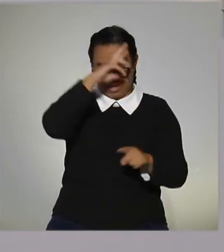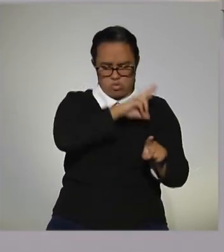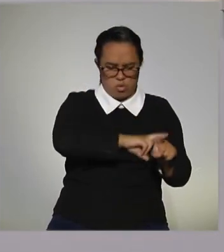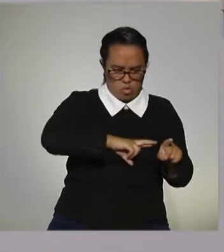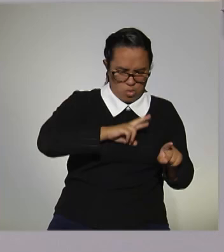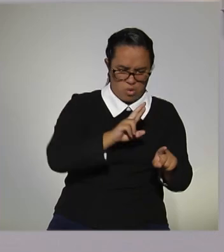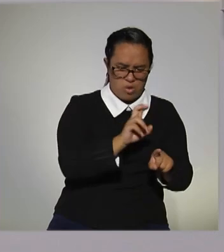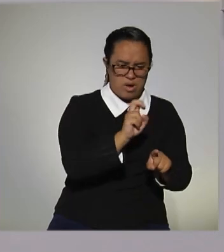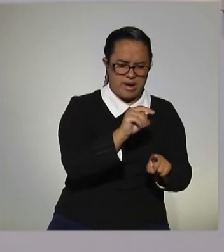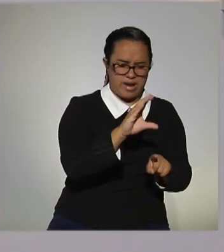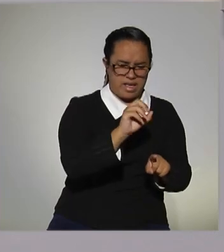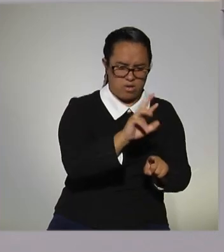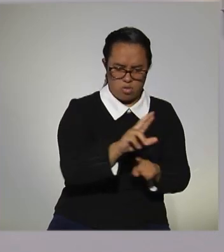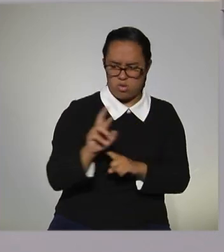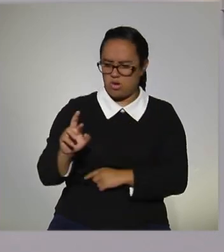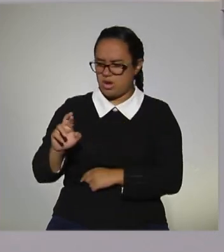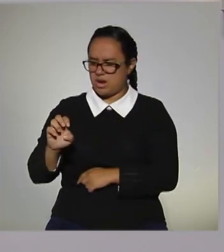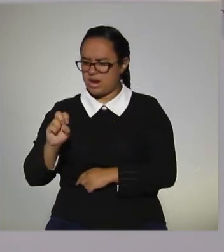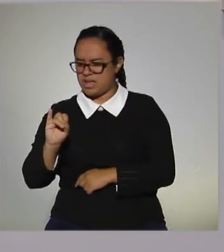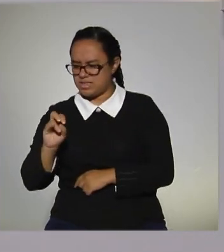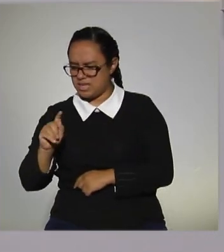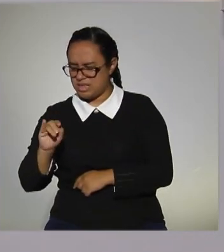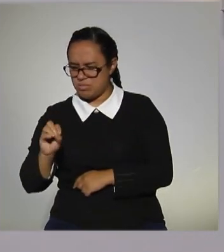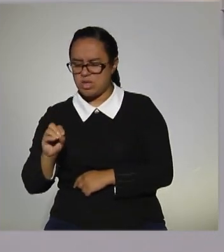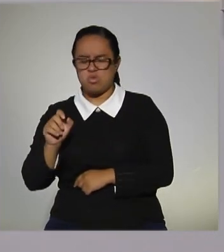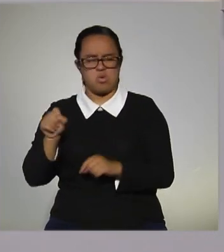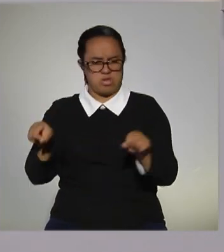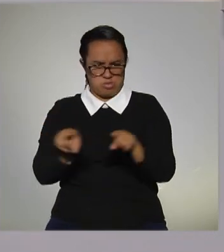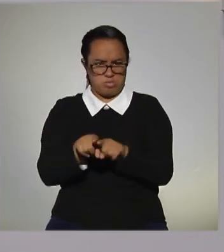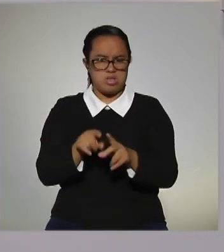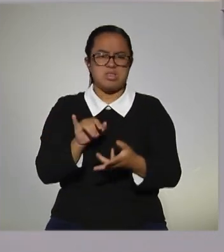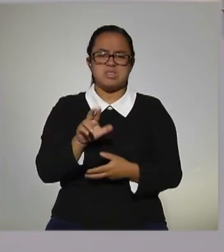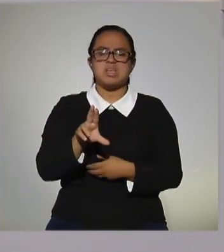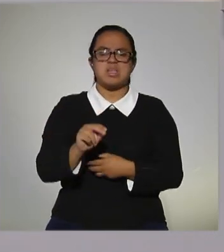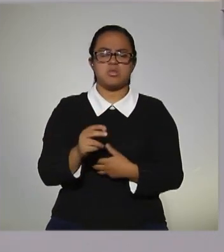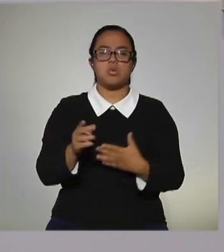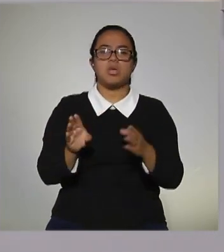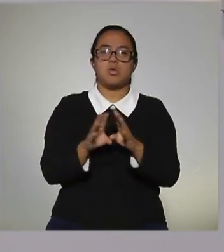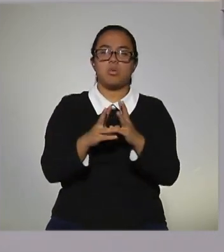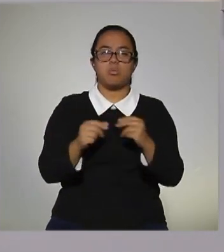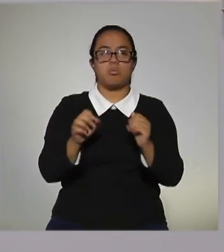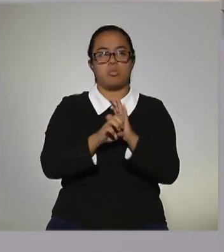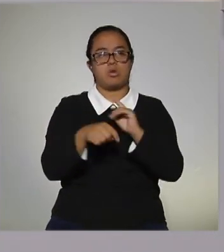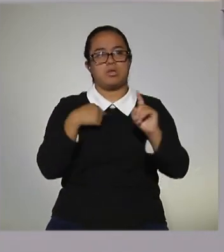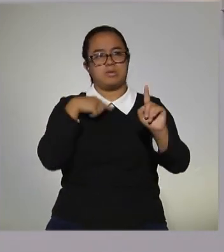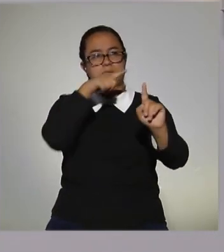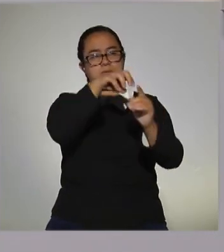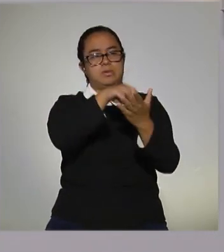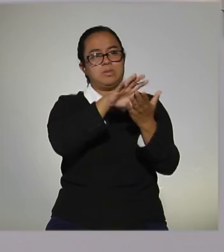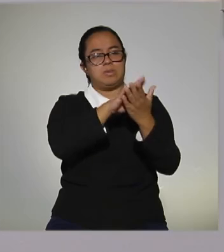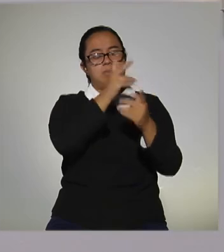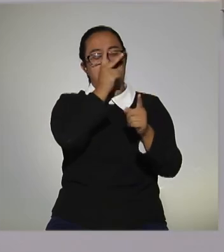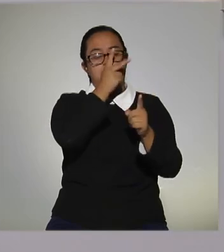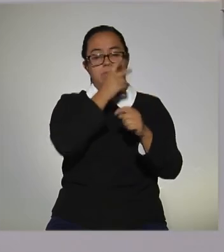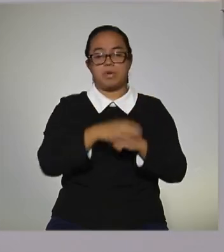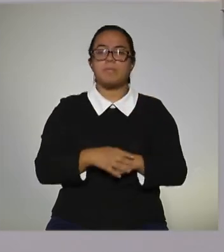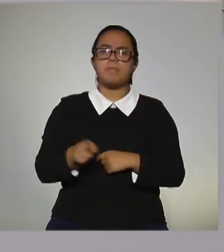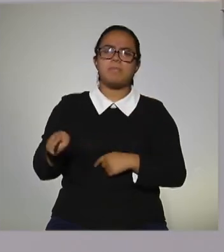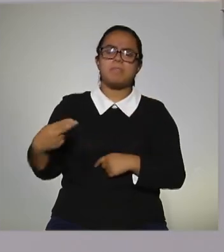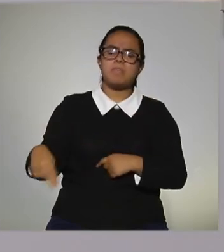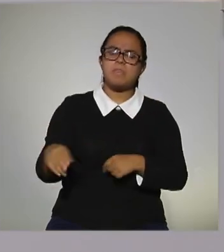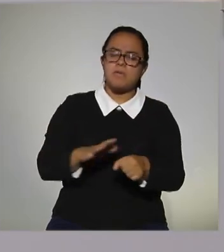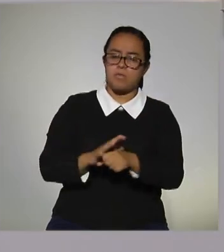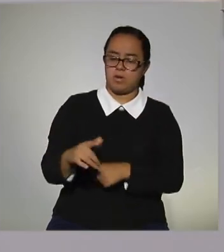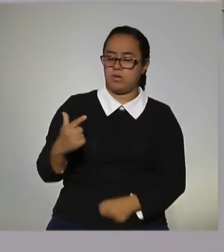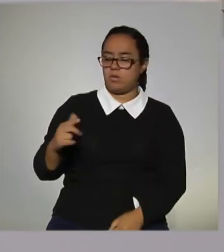pero sí es lo mismo, o cómo sanar el resentimiento, sobre todo con un padre. ¿Cómo se llama? ¿Dices? Ella es Guadalupe